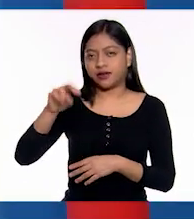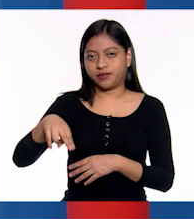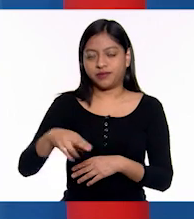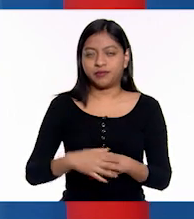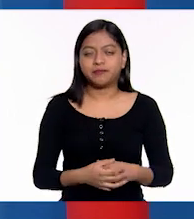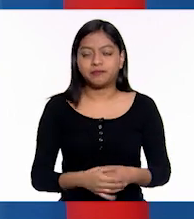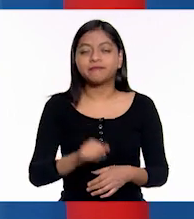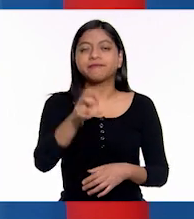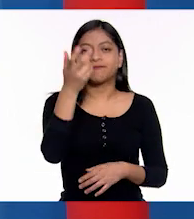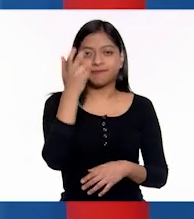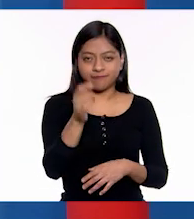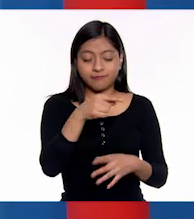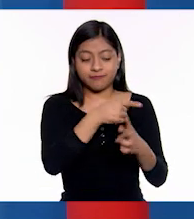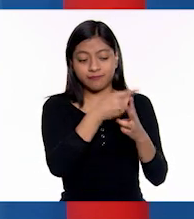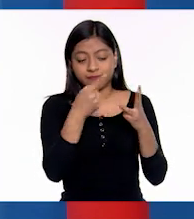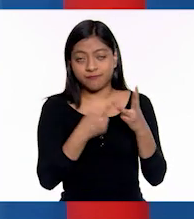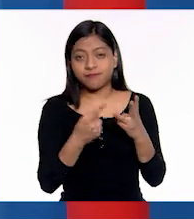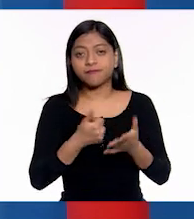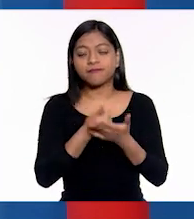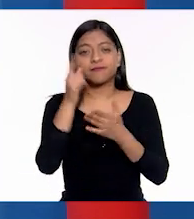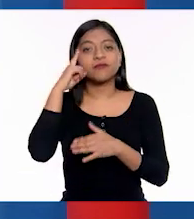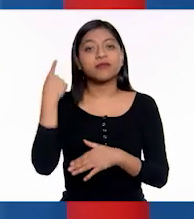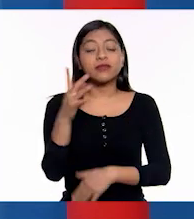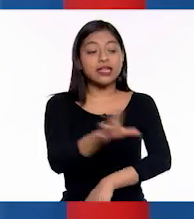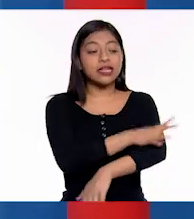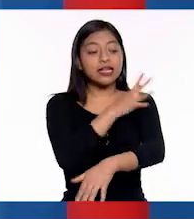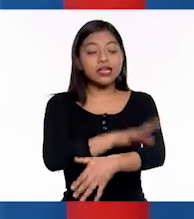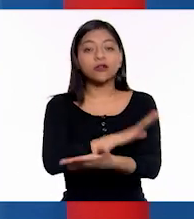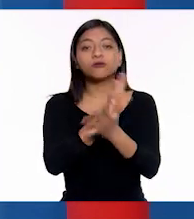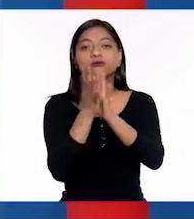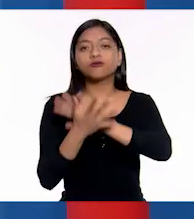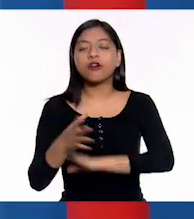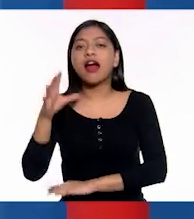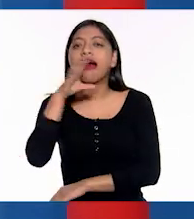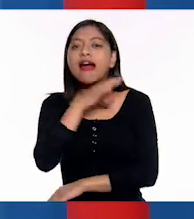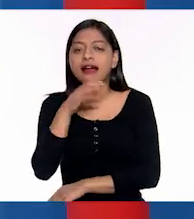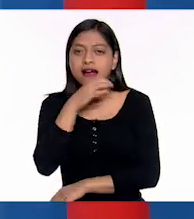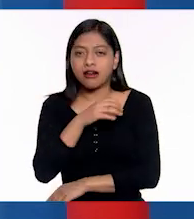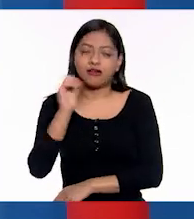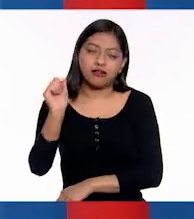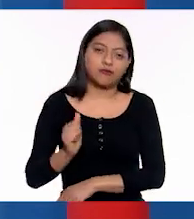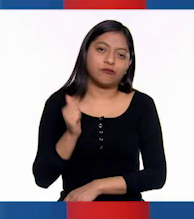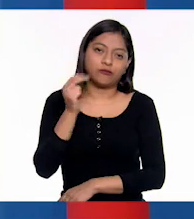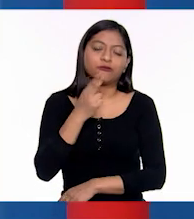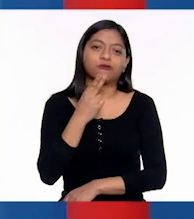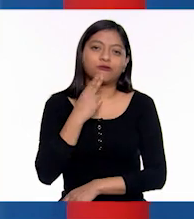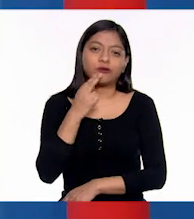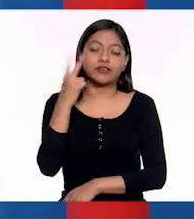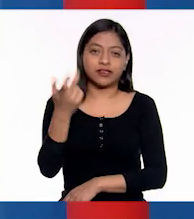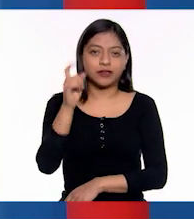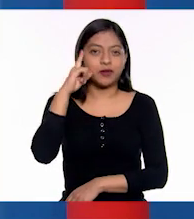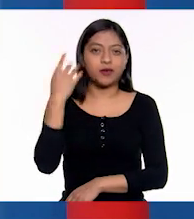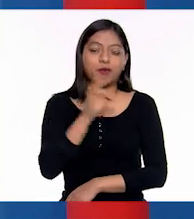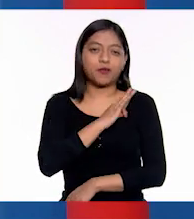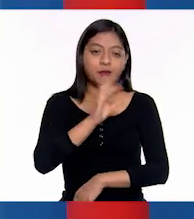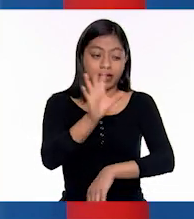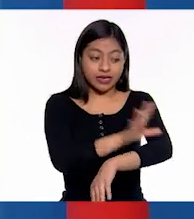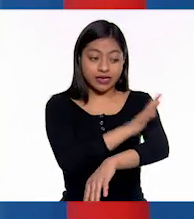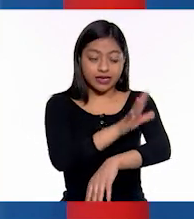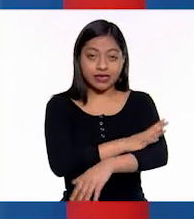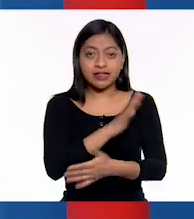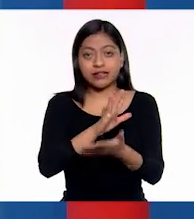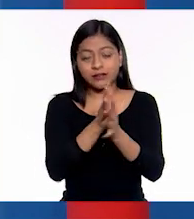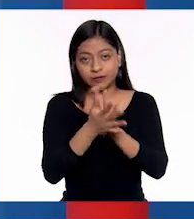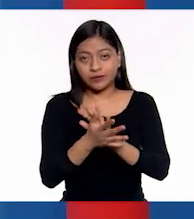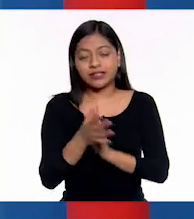Exactamente. Estos nos proporcionan energía calorífica mediante la combustión y, como ya dijimos, se utilizan para producir electricidad.